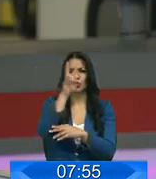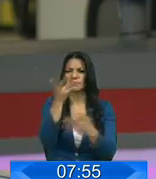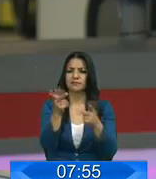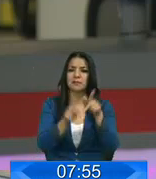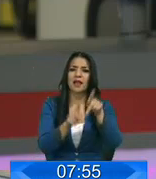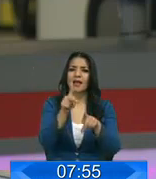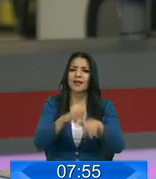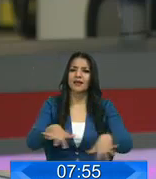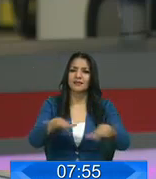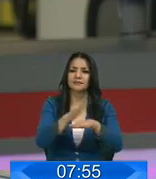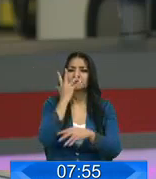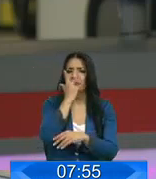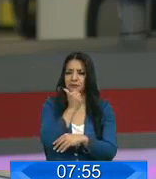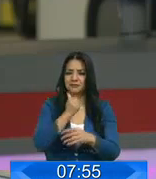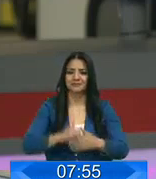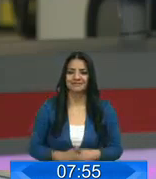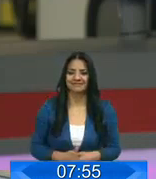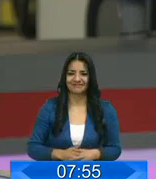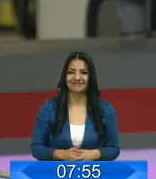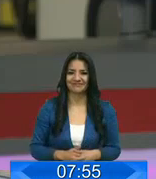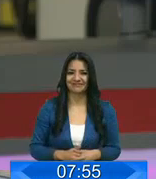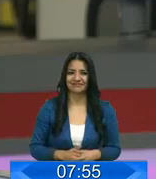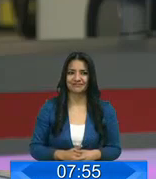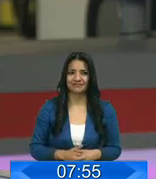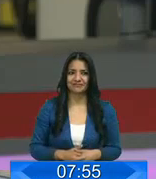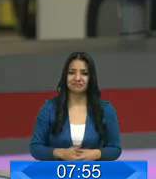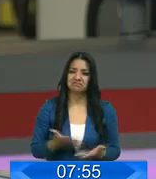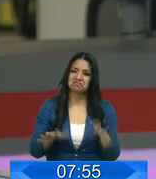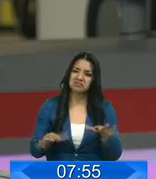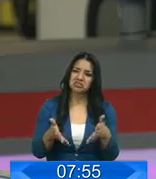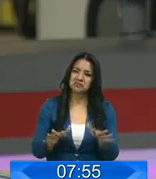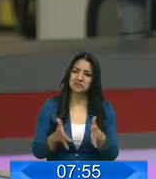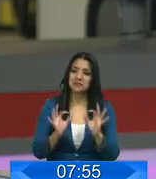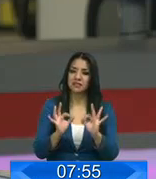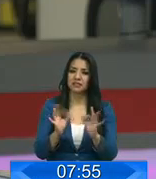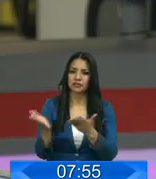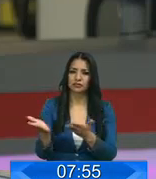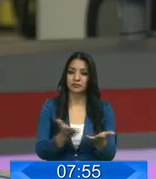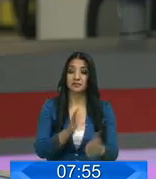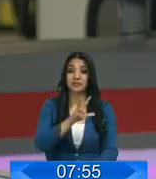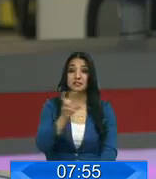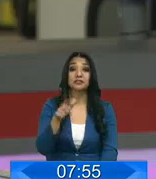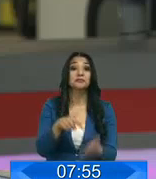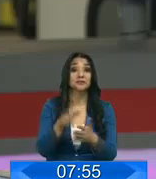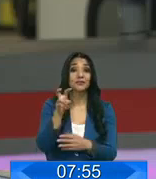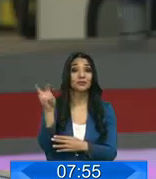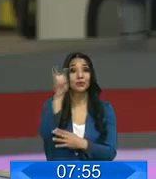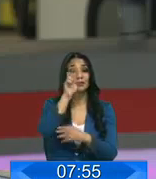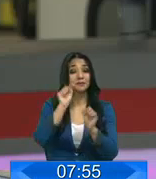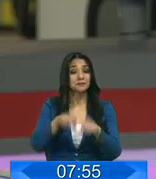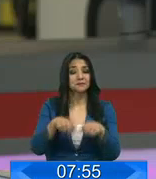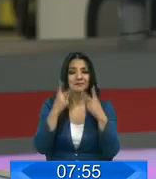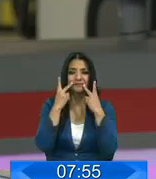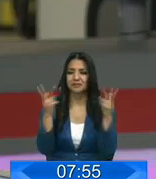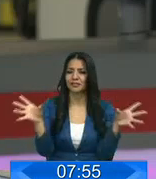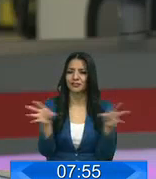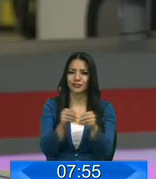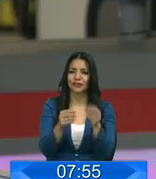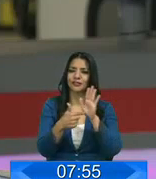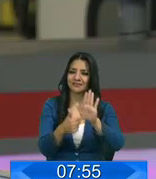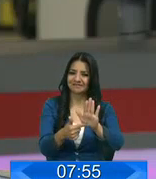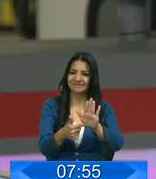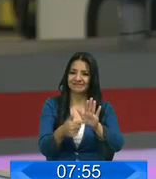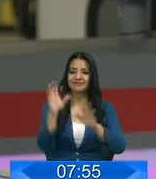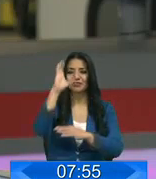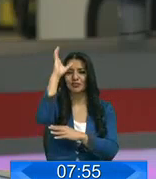playas, que es lindísimo. Así que ellos dicen que más o menos están listos para recibir 300.000 turistas. Veamos todo lo que ofrecen allí